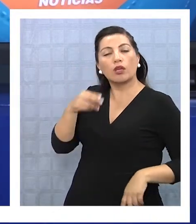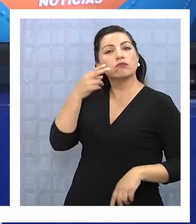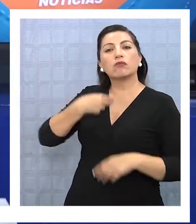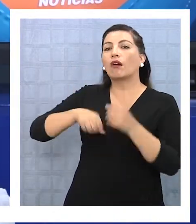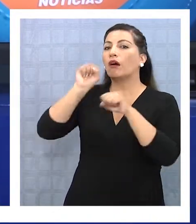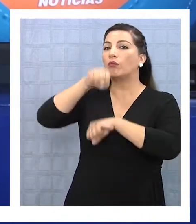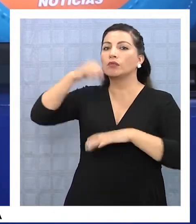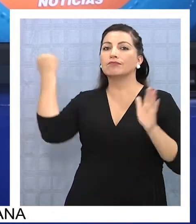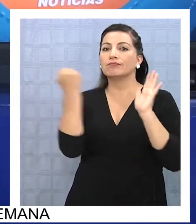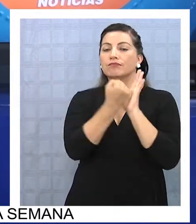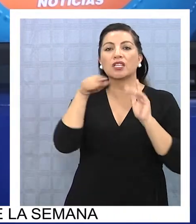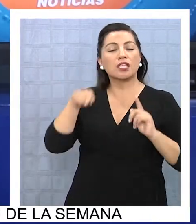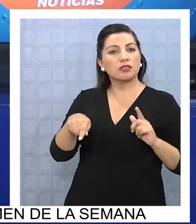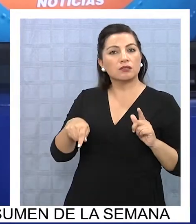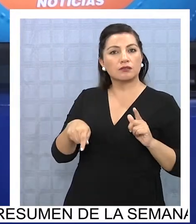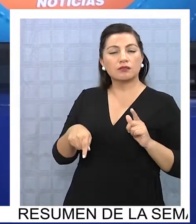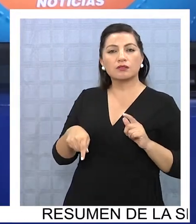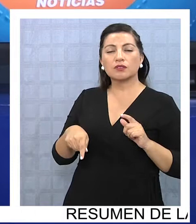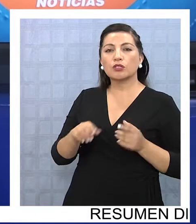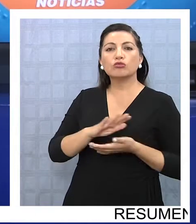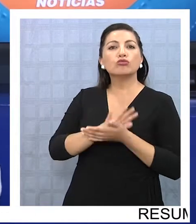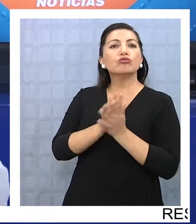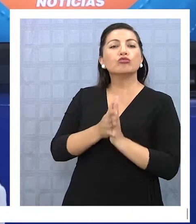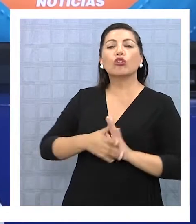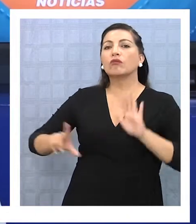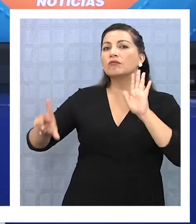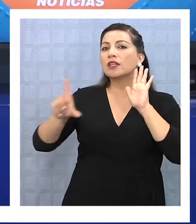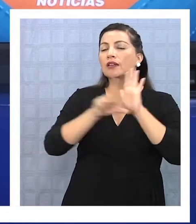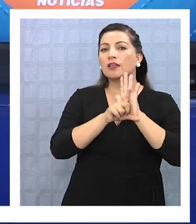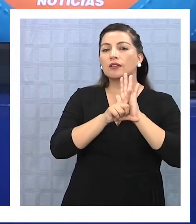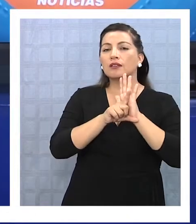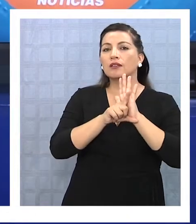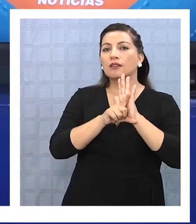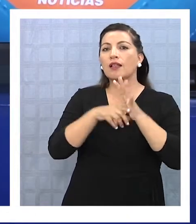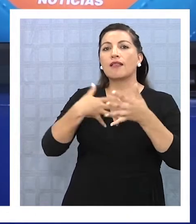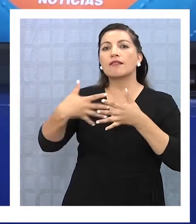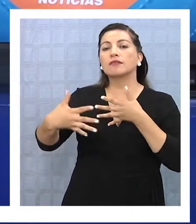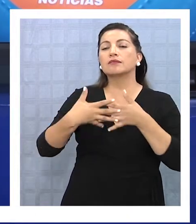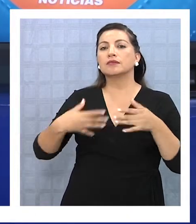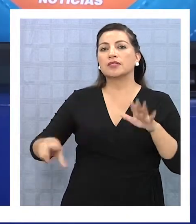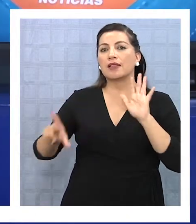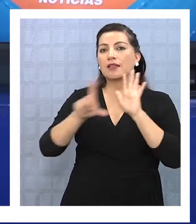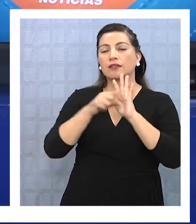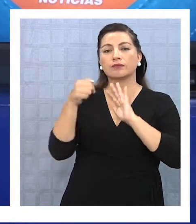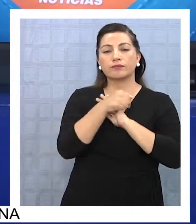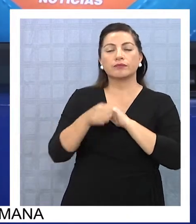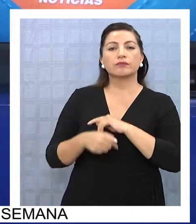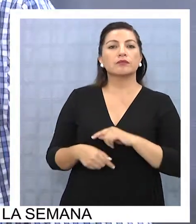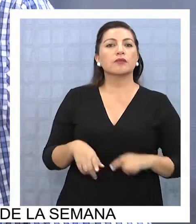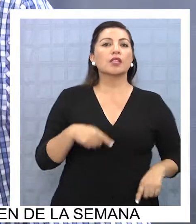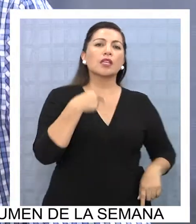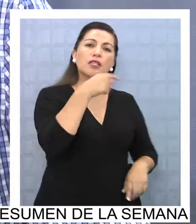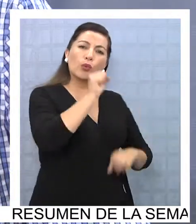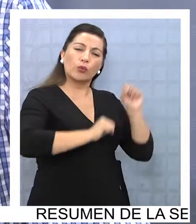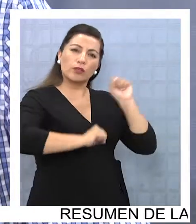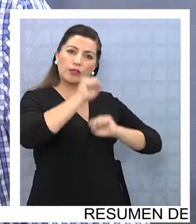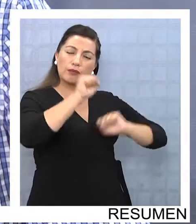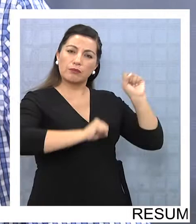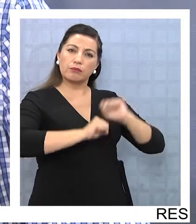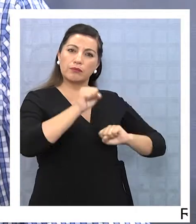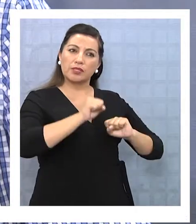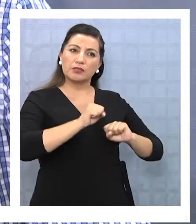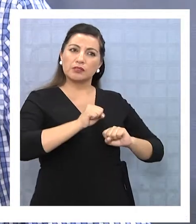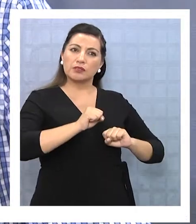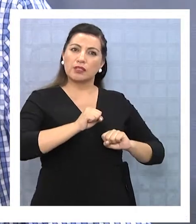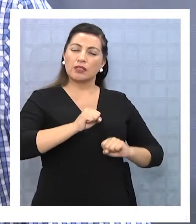Internos y en consecuencia fue algo totalmente legítimo y totalmente legal. Esta era una empresa, ¿cierto?,